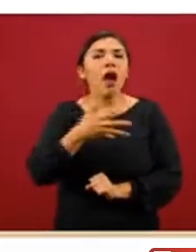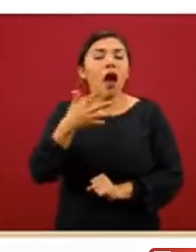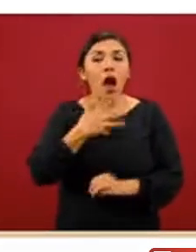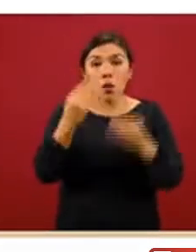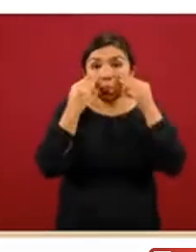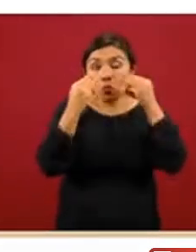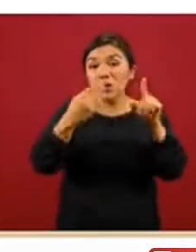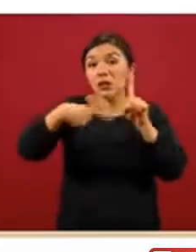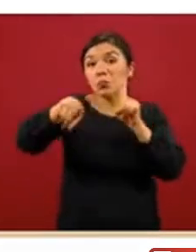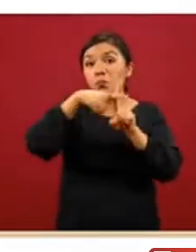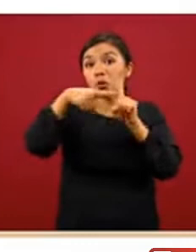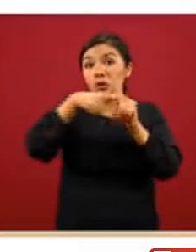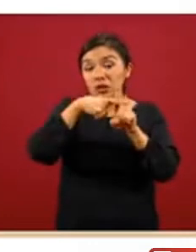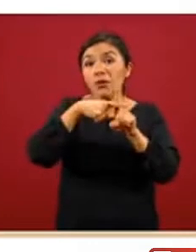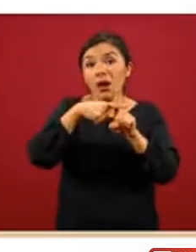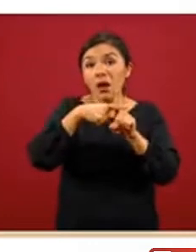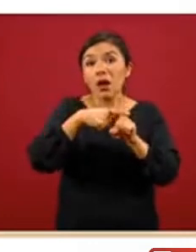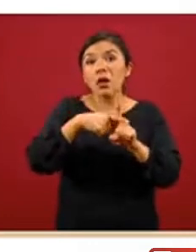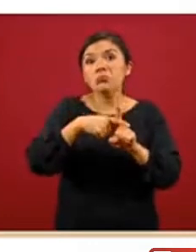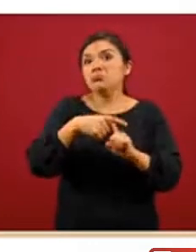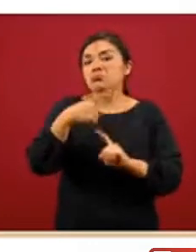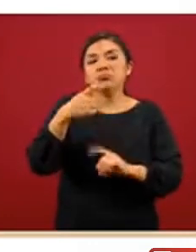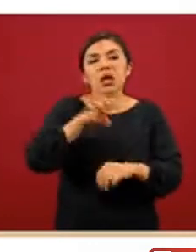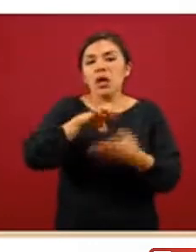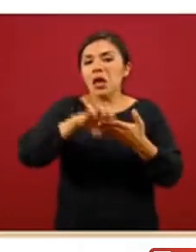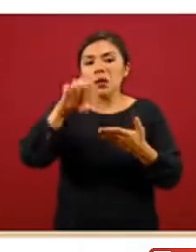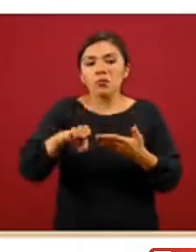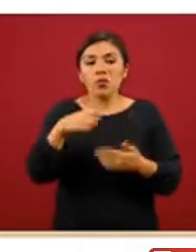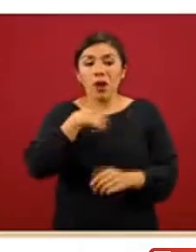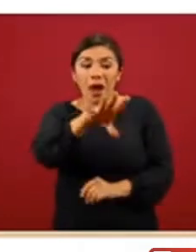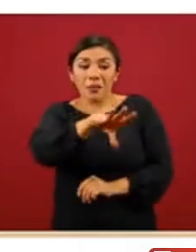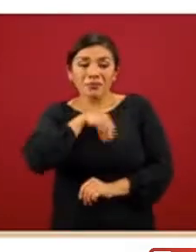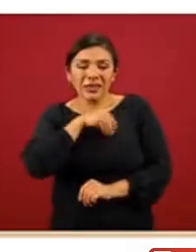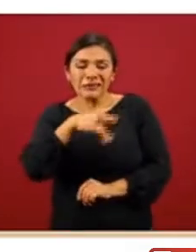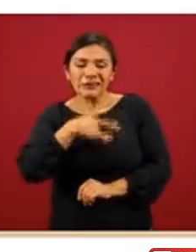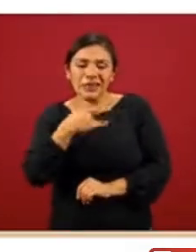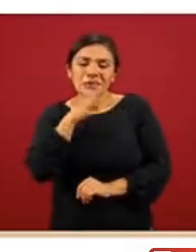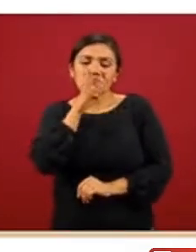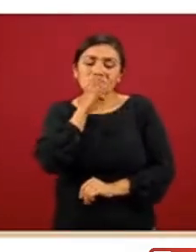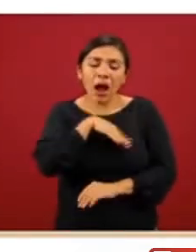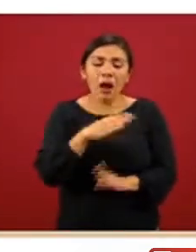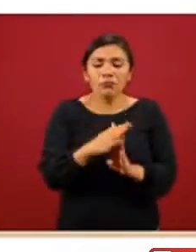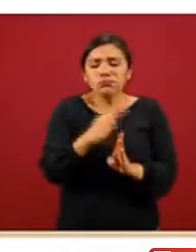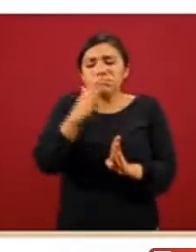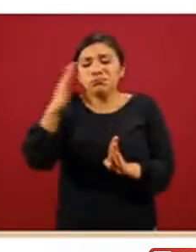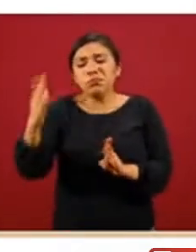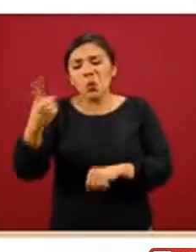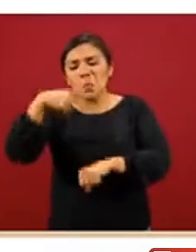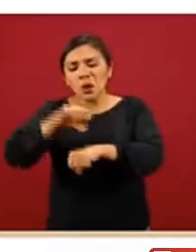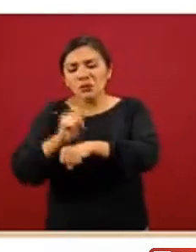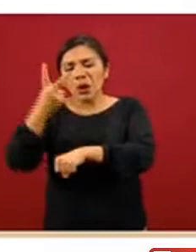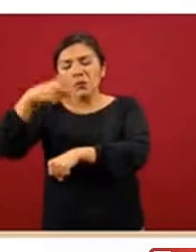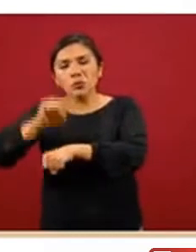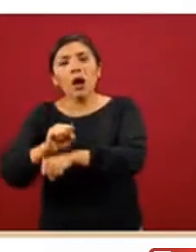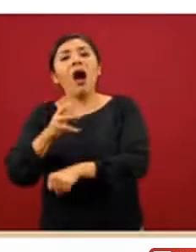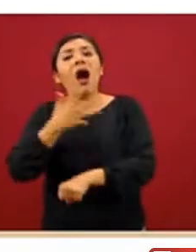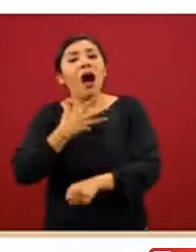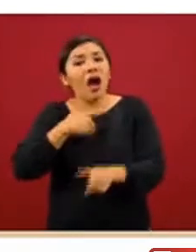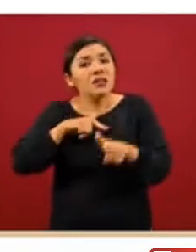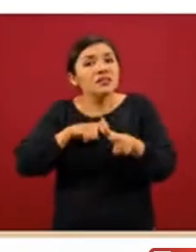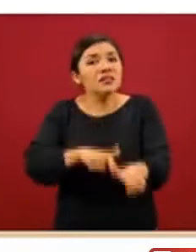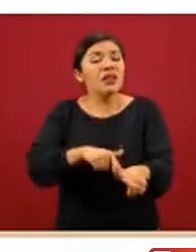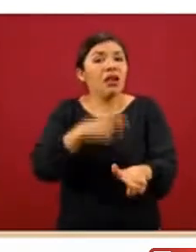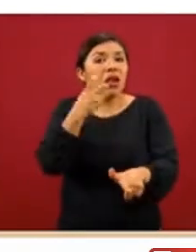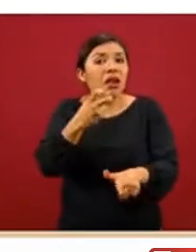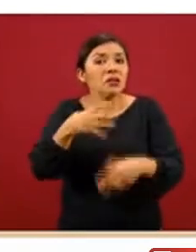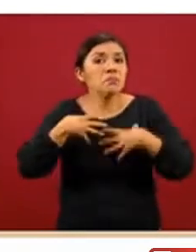muestras positivas inclusive semanas después de haber iniciado los síntomas. Cuando uno lee esta información puede llegar a generar